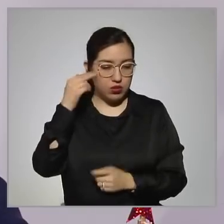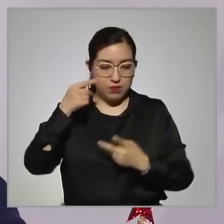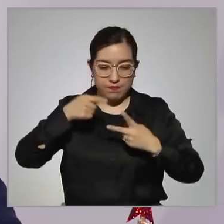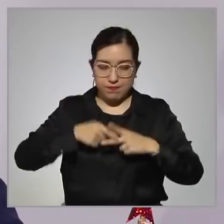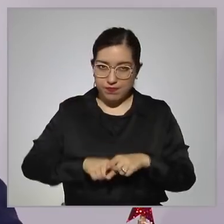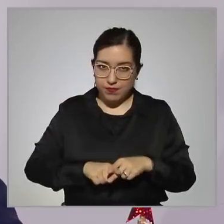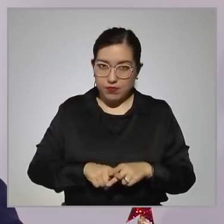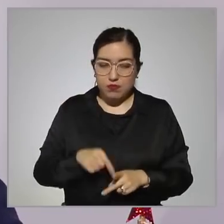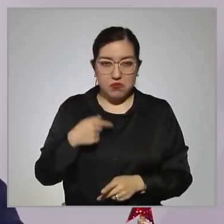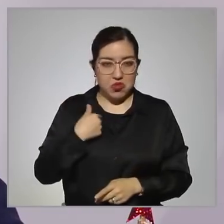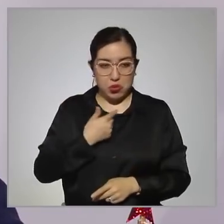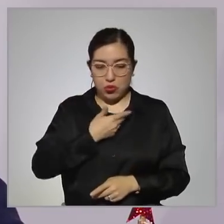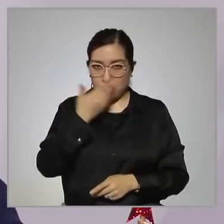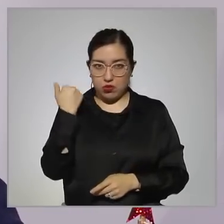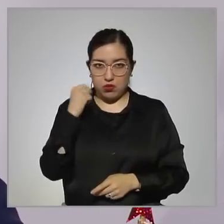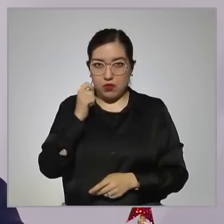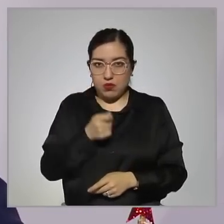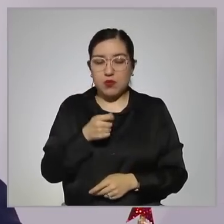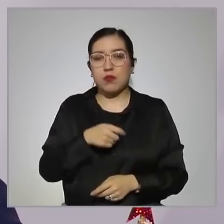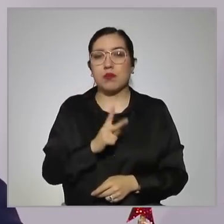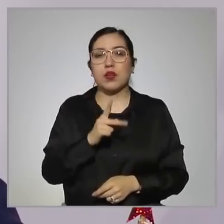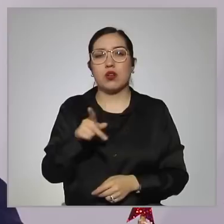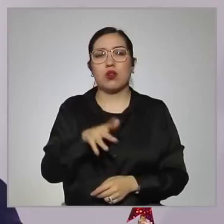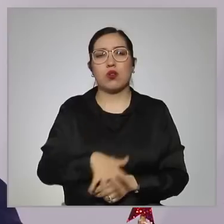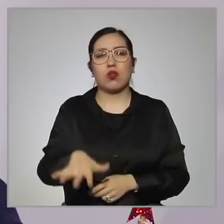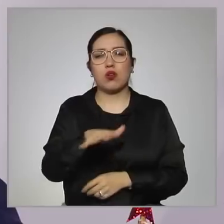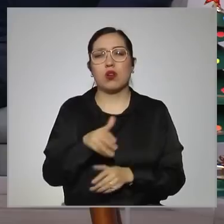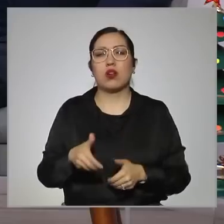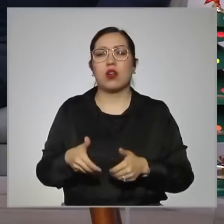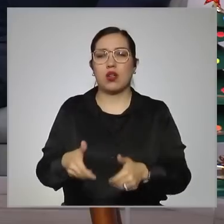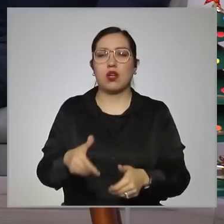aunque uno no sepa, en la calle de Dolores, creo que es Dolores